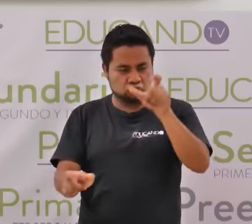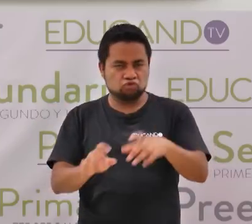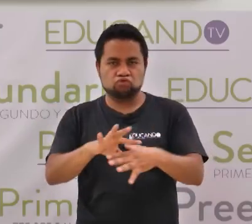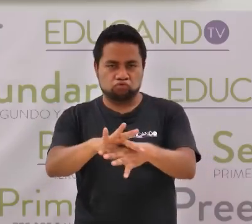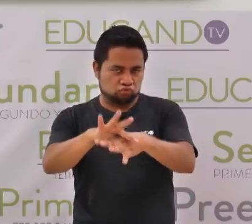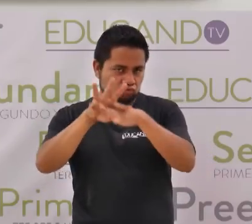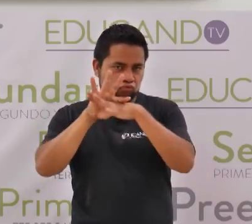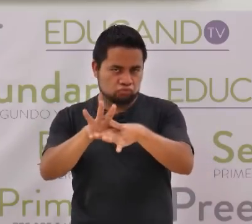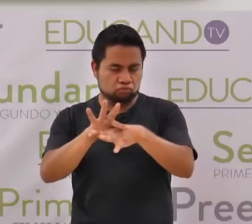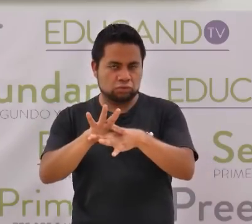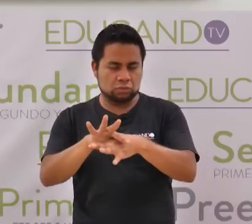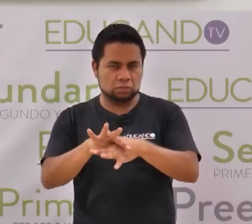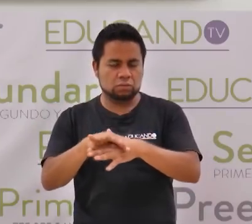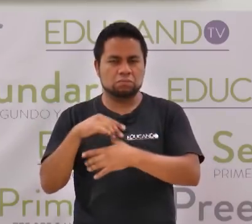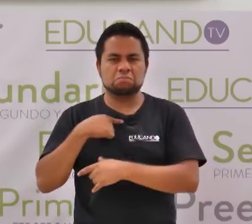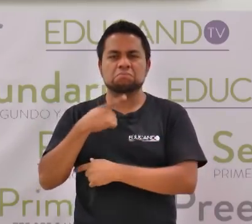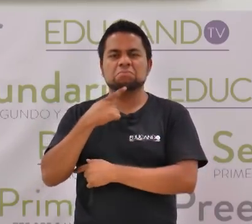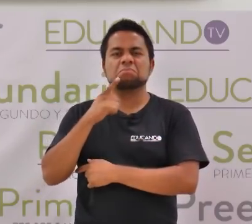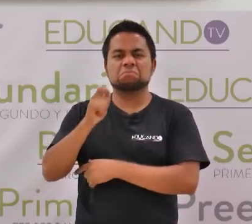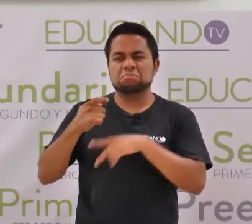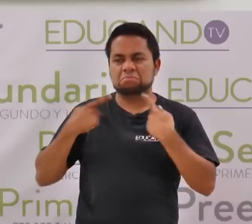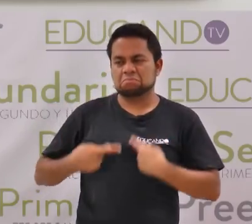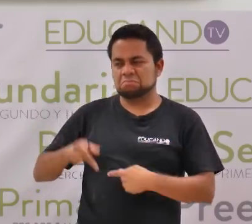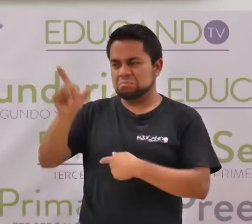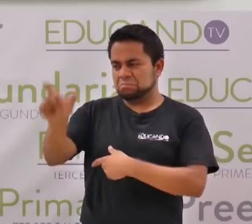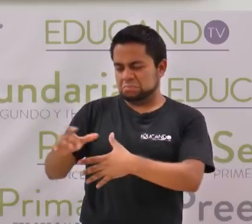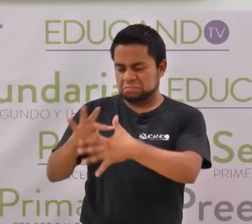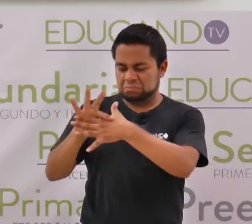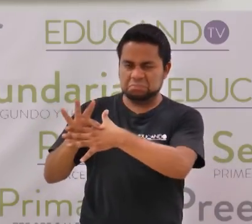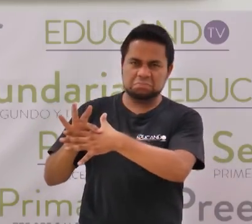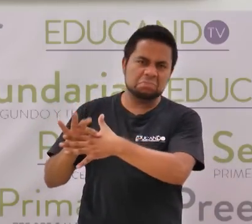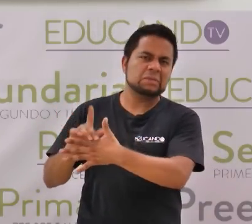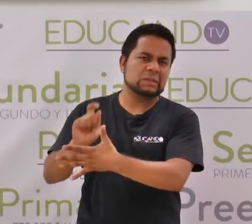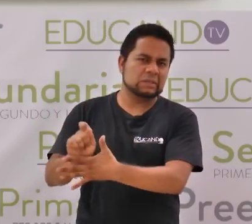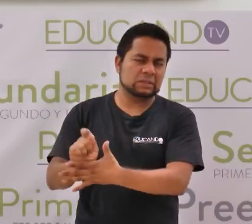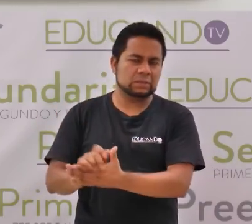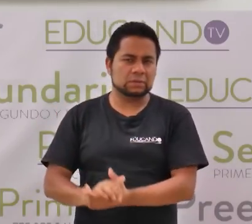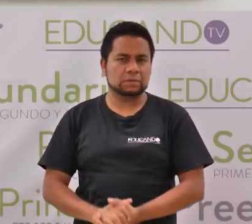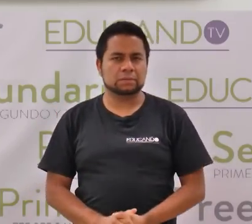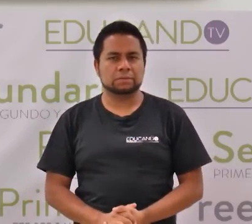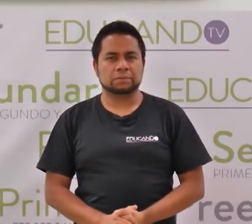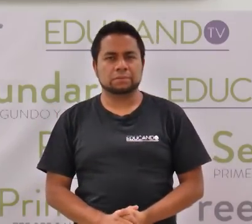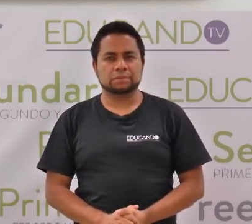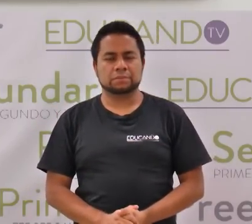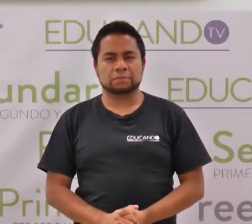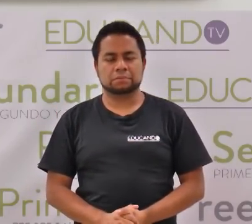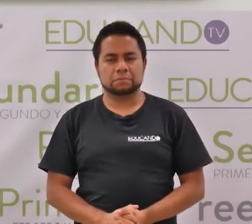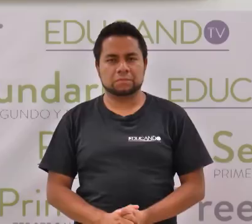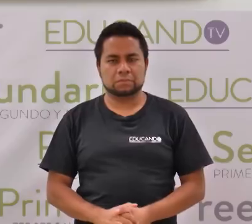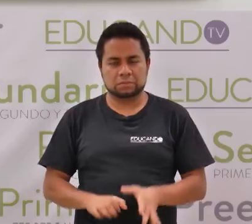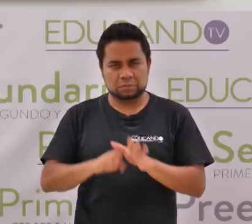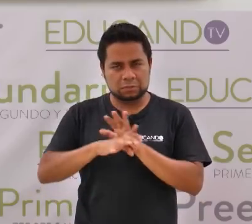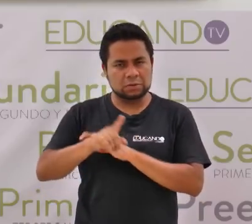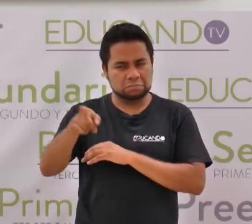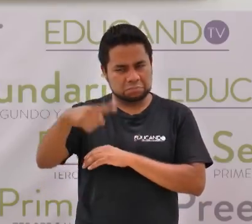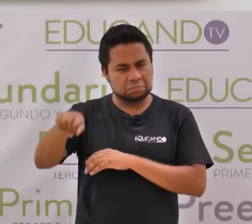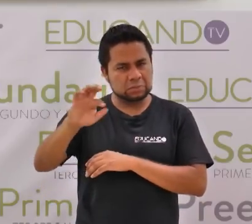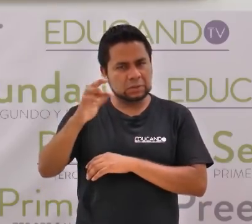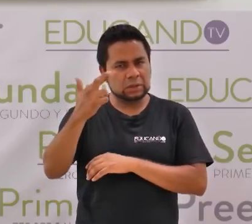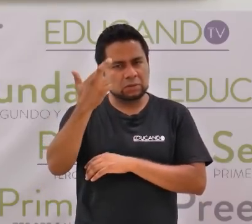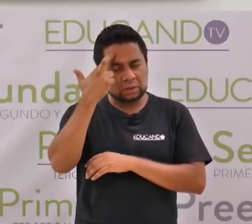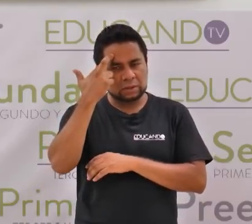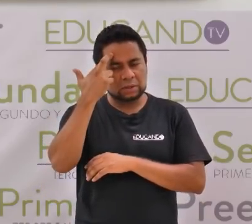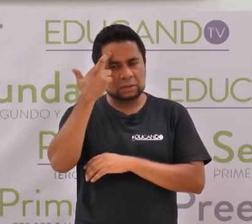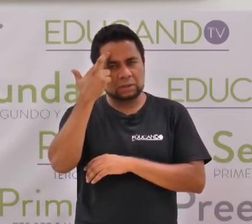sólidos. ¿A qué me refiero con crear personajes sólidos? Bueno, como ustedes